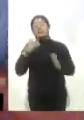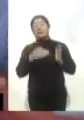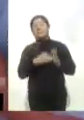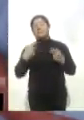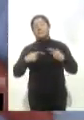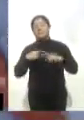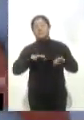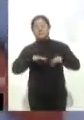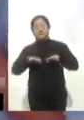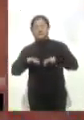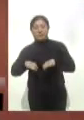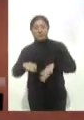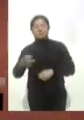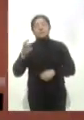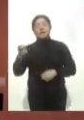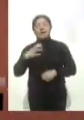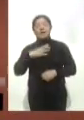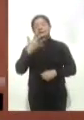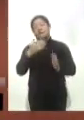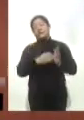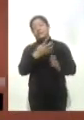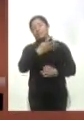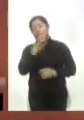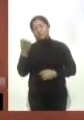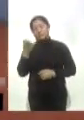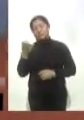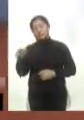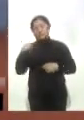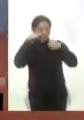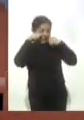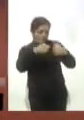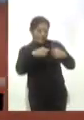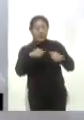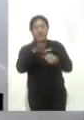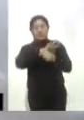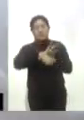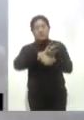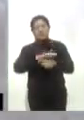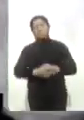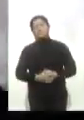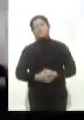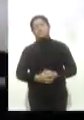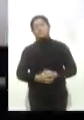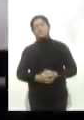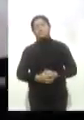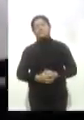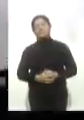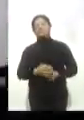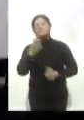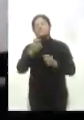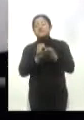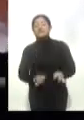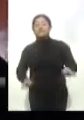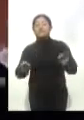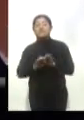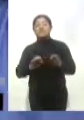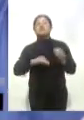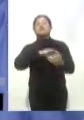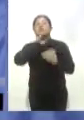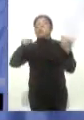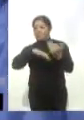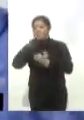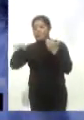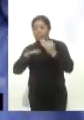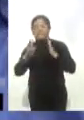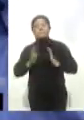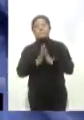trabajadores, de los cuales 5 mil 400 atienden la pandemia en la entidad, por ello la importancia de la participación de las y